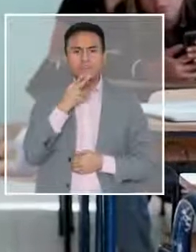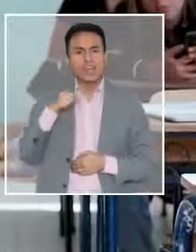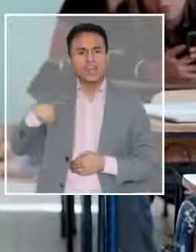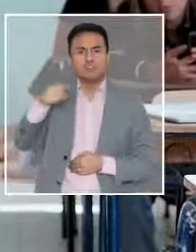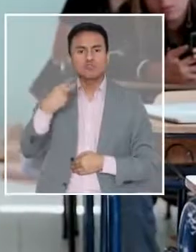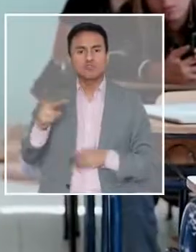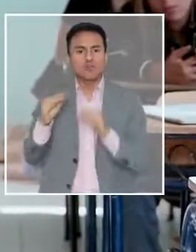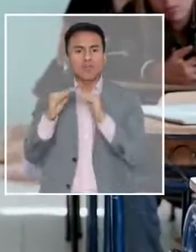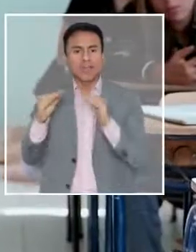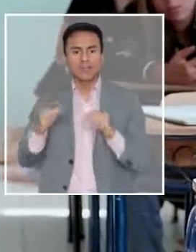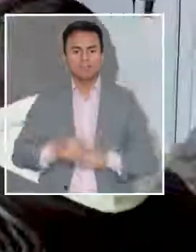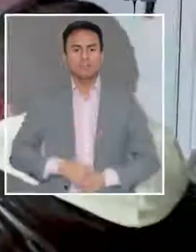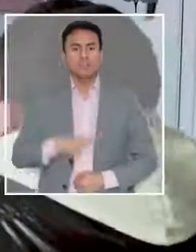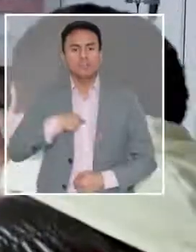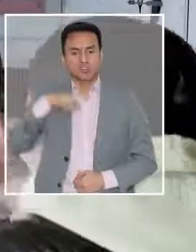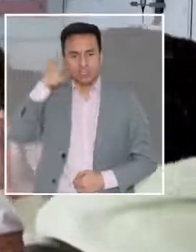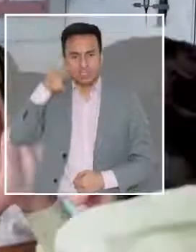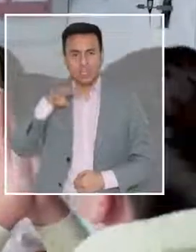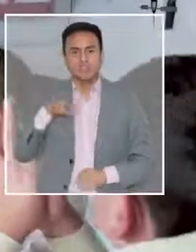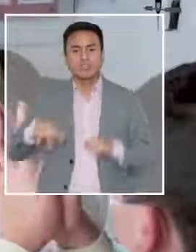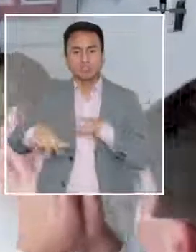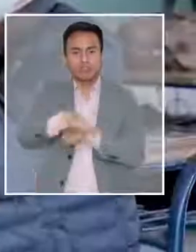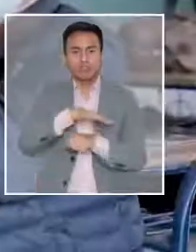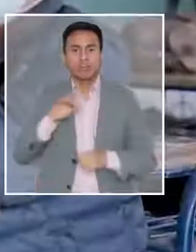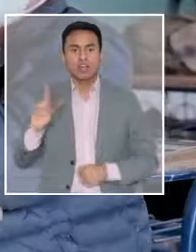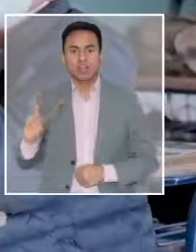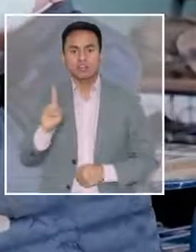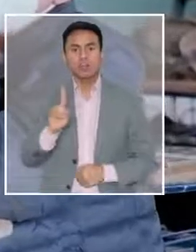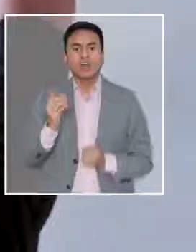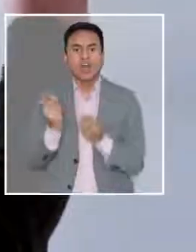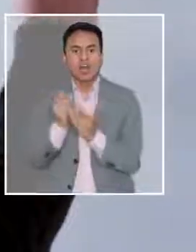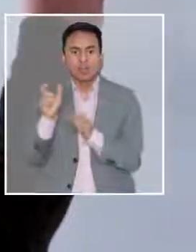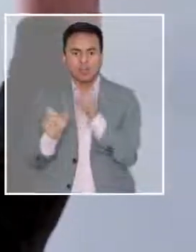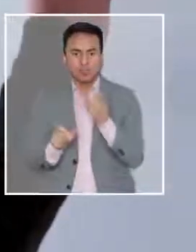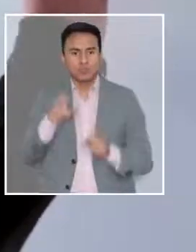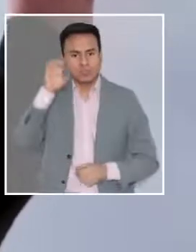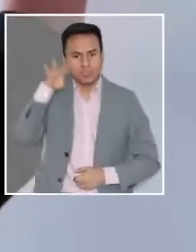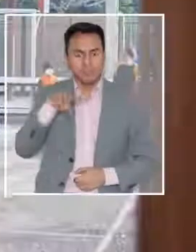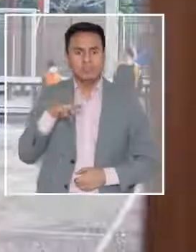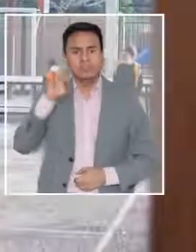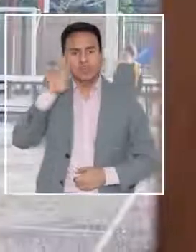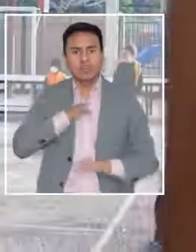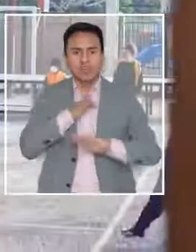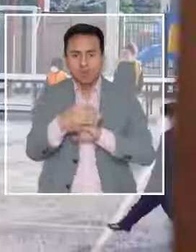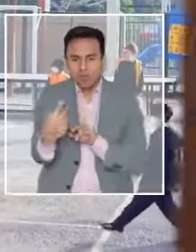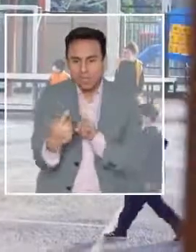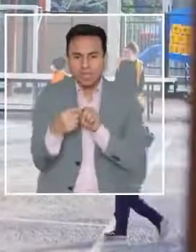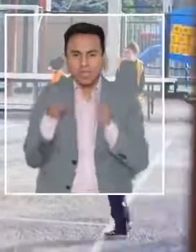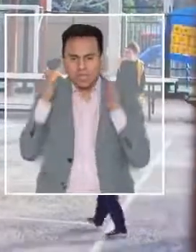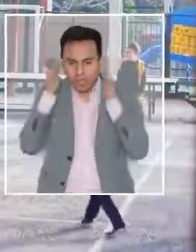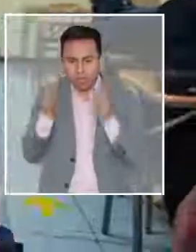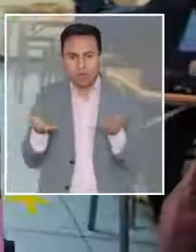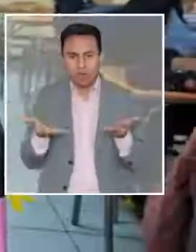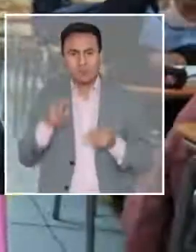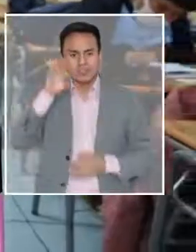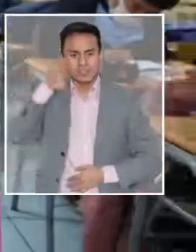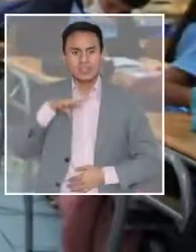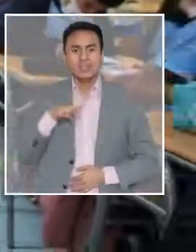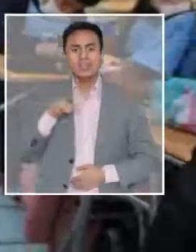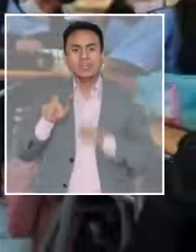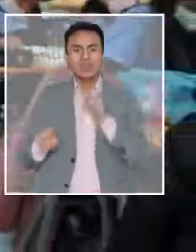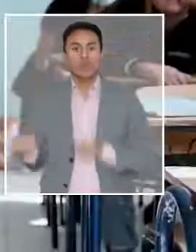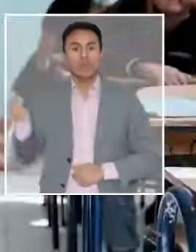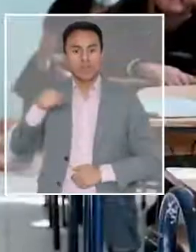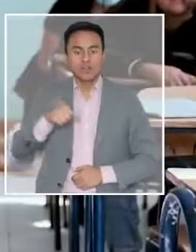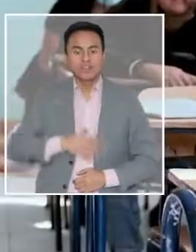social lo que viven ellos en su hogar. Yo sé la situación que tiene cada uno de mis alumnos, entonces sé cómo llegar a ellos. Los chicos